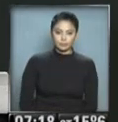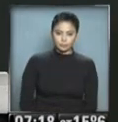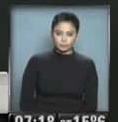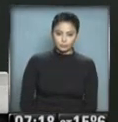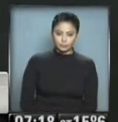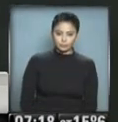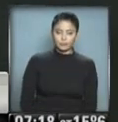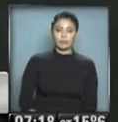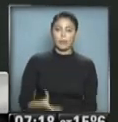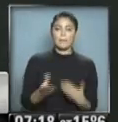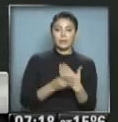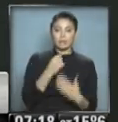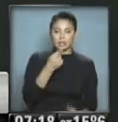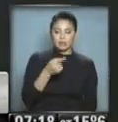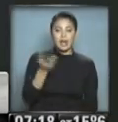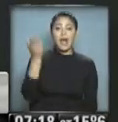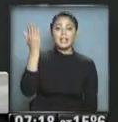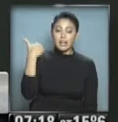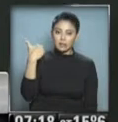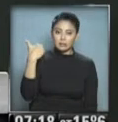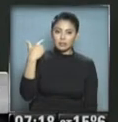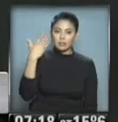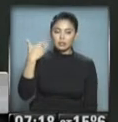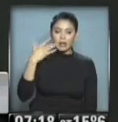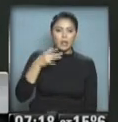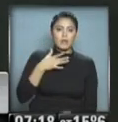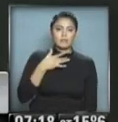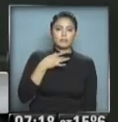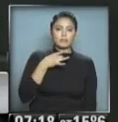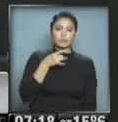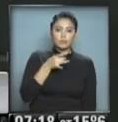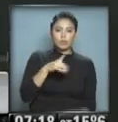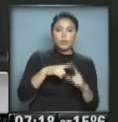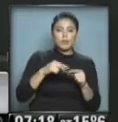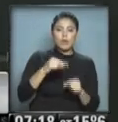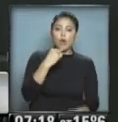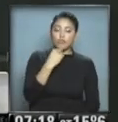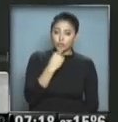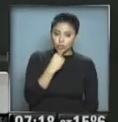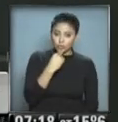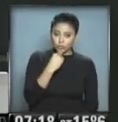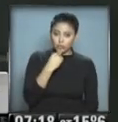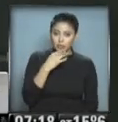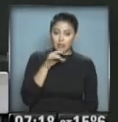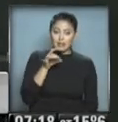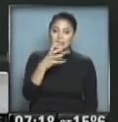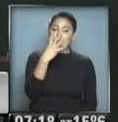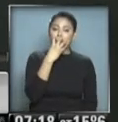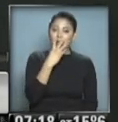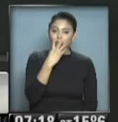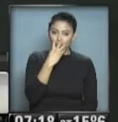En el día de ayer, cuando la formación número 11 de la línea Sarmiento